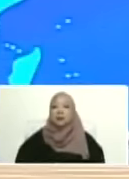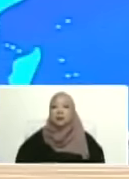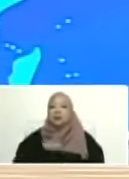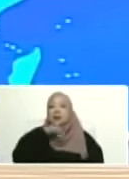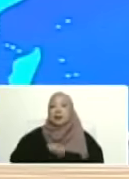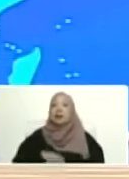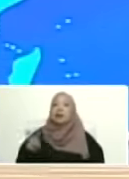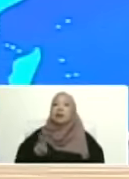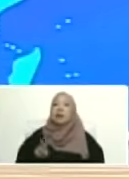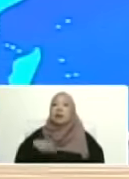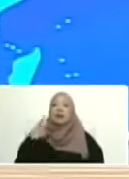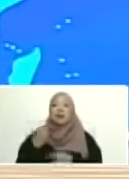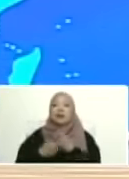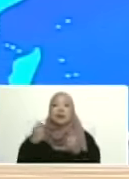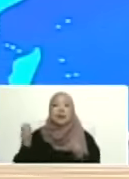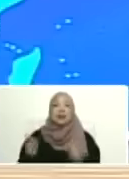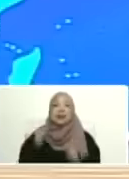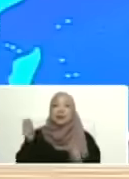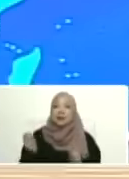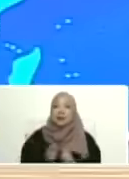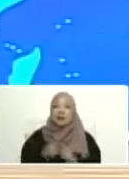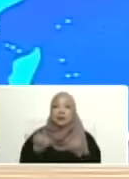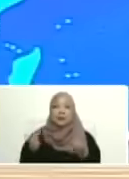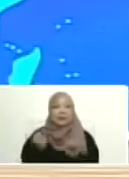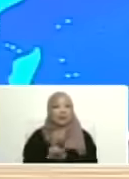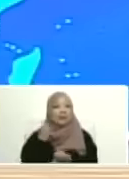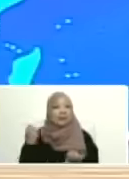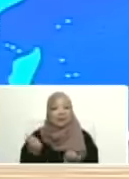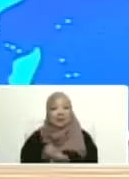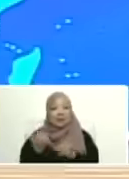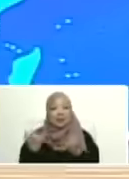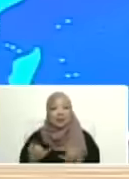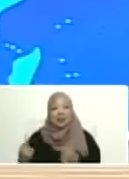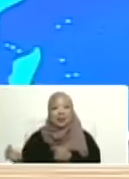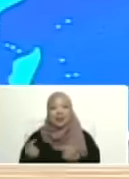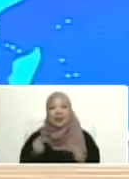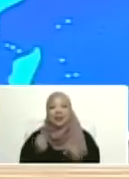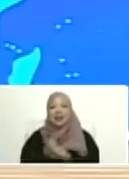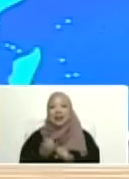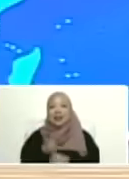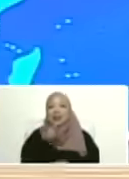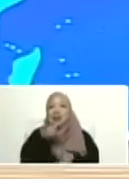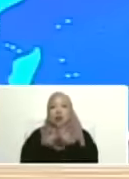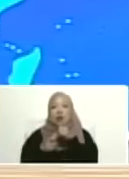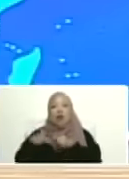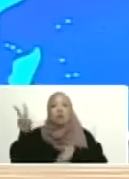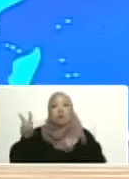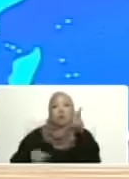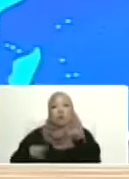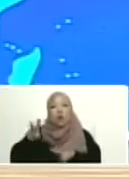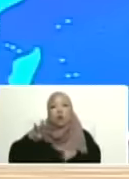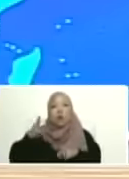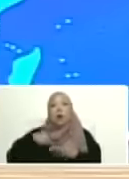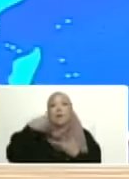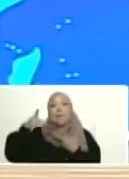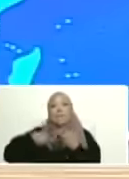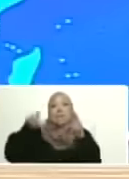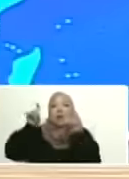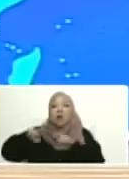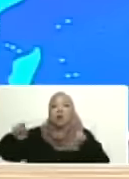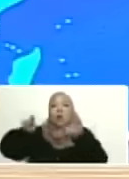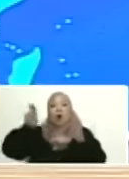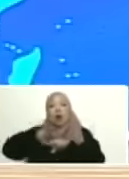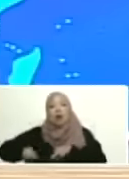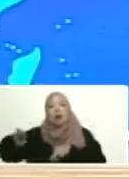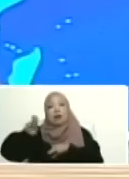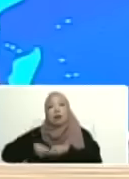historiadores, especialistas, que hemos trabajado este tema para poder hacer una exposición pedagógica frente a nuestros niños,